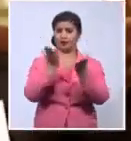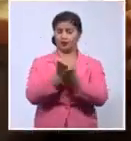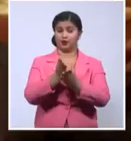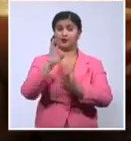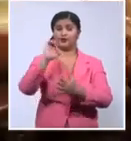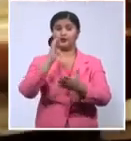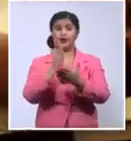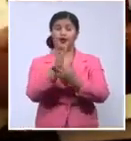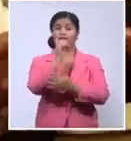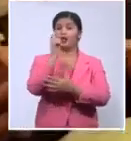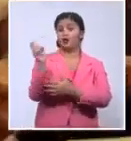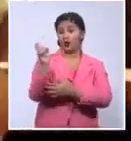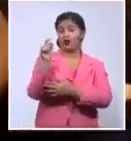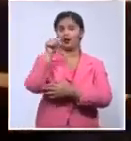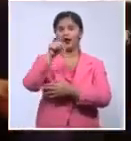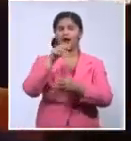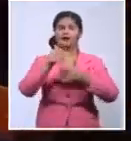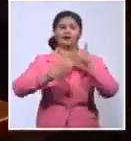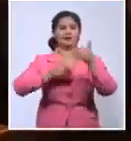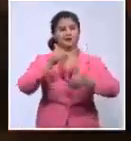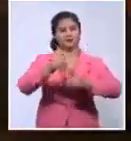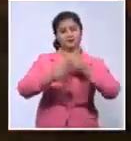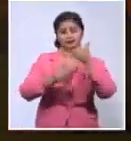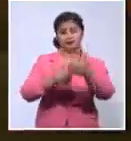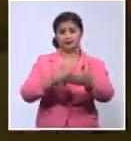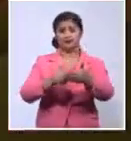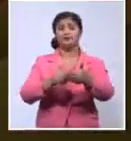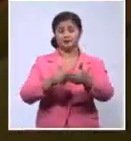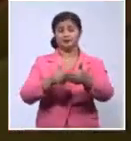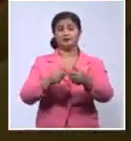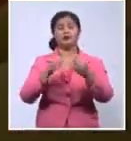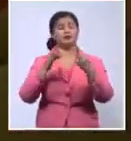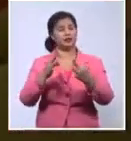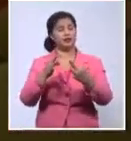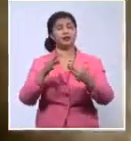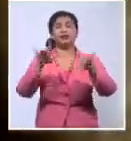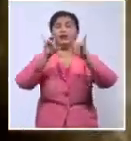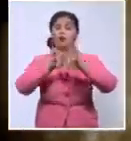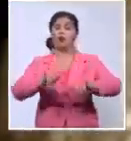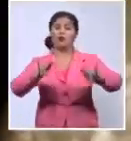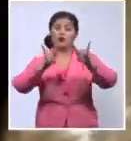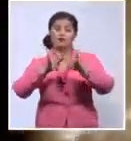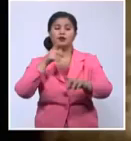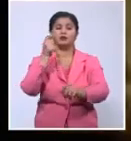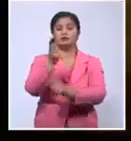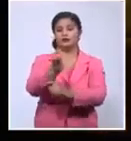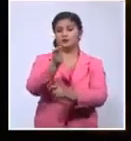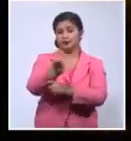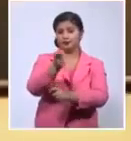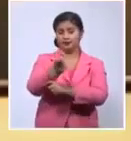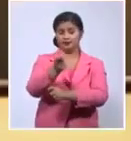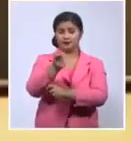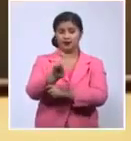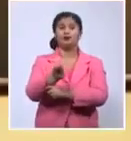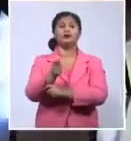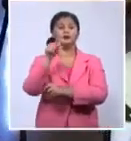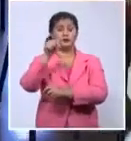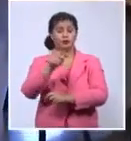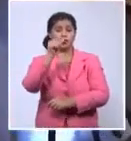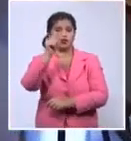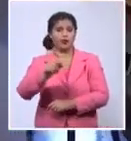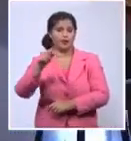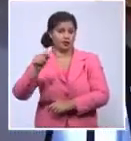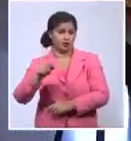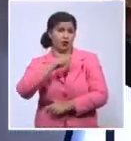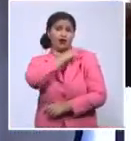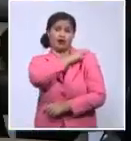Ñico López, conforman una estructura institucional de formación universitaria para el pregrado y el posgrado de los cuadros políticos, de